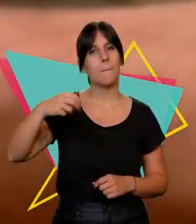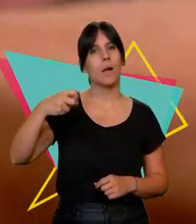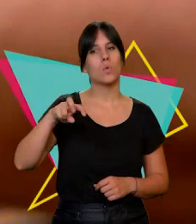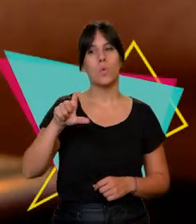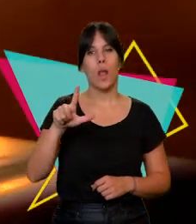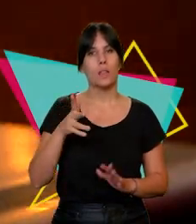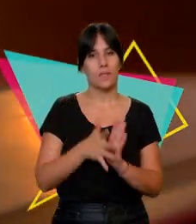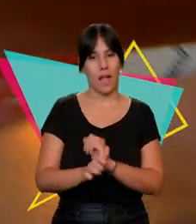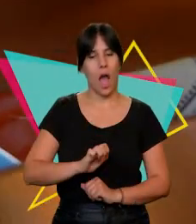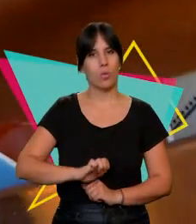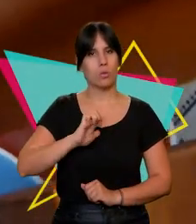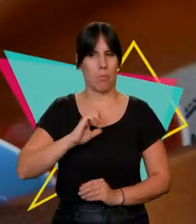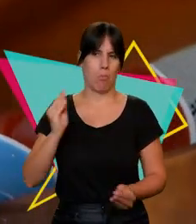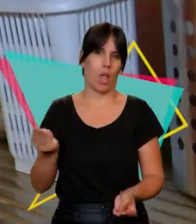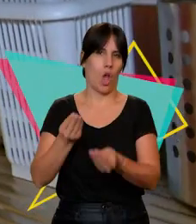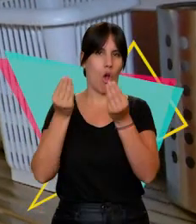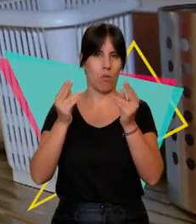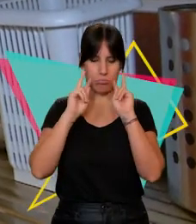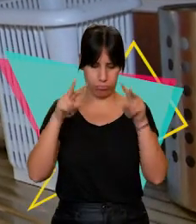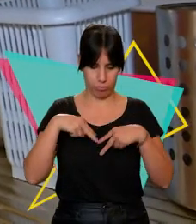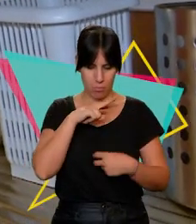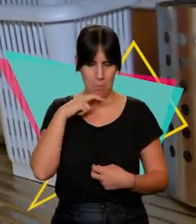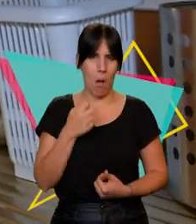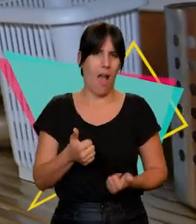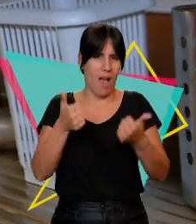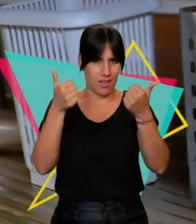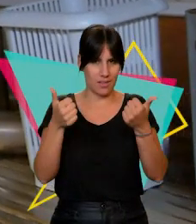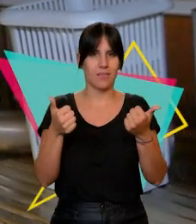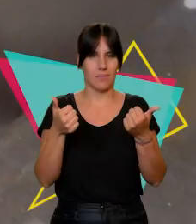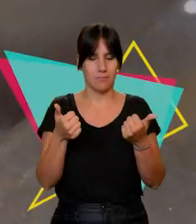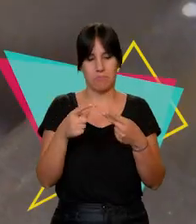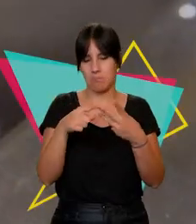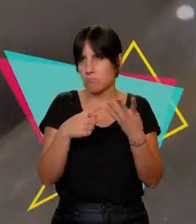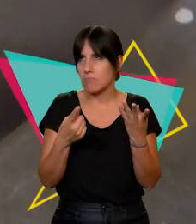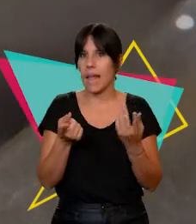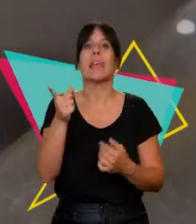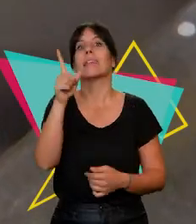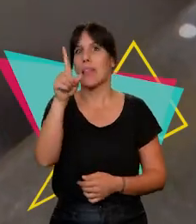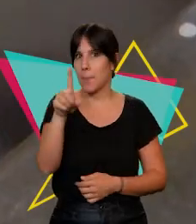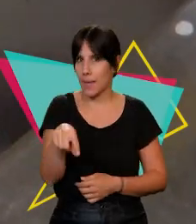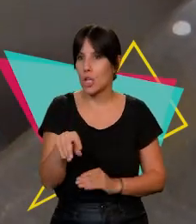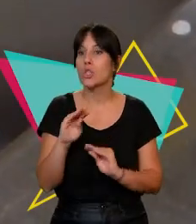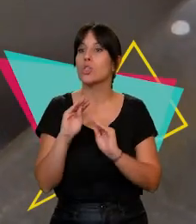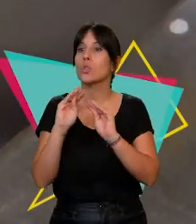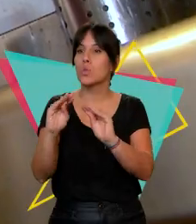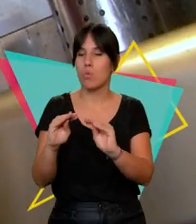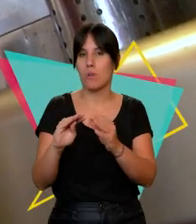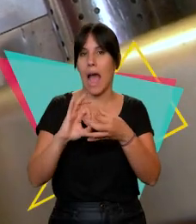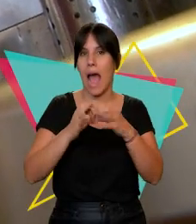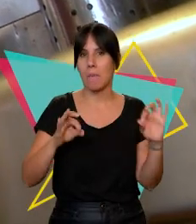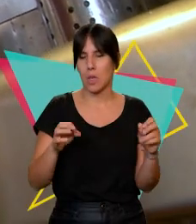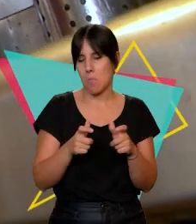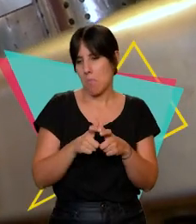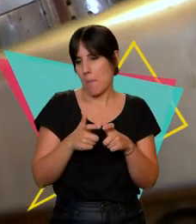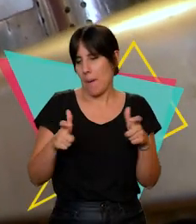Manuel ha mejorado su autoestima y se valora mucho más a sí mismo. También ha aumentado su círculo